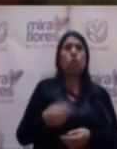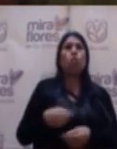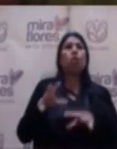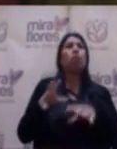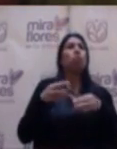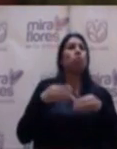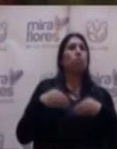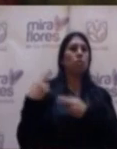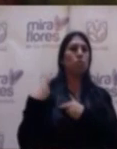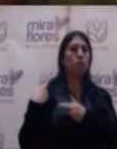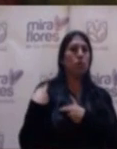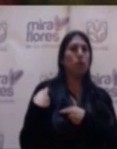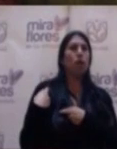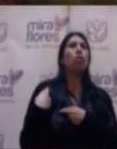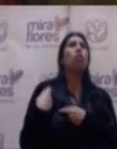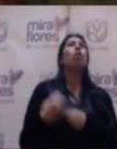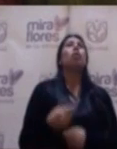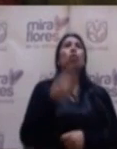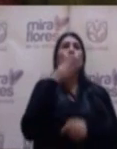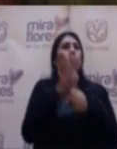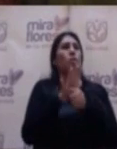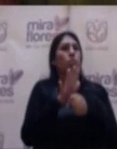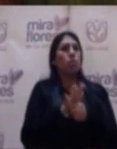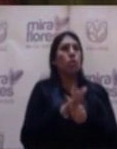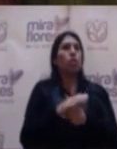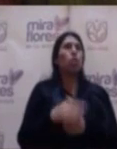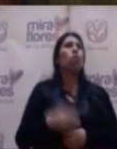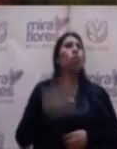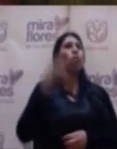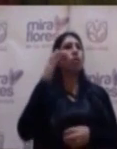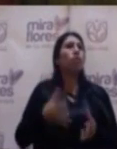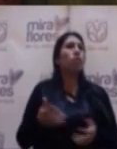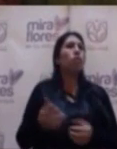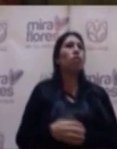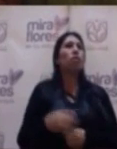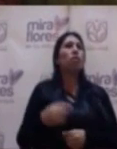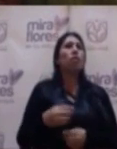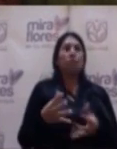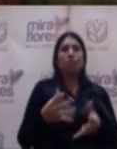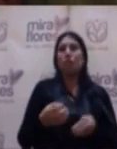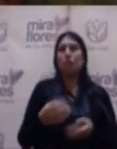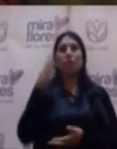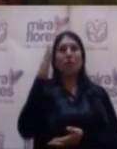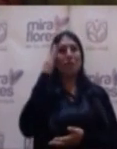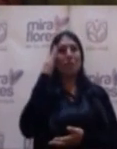Miraflores y quiero que sepan que no,